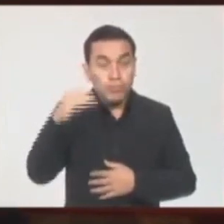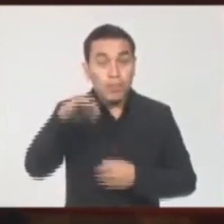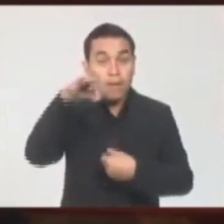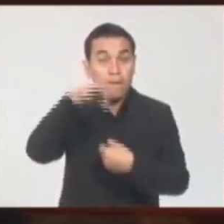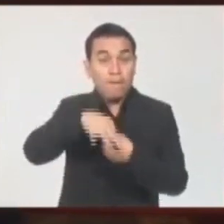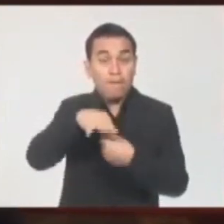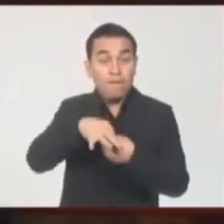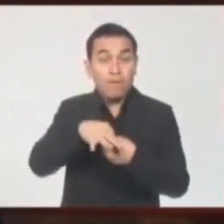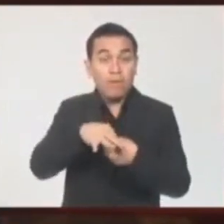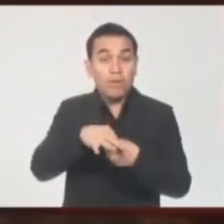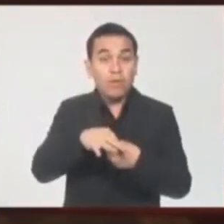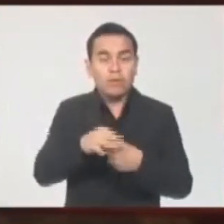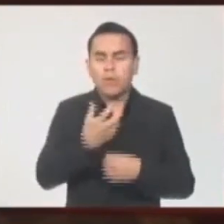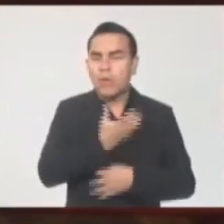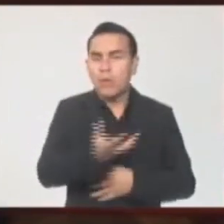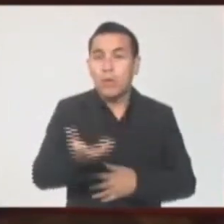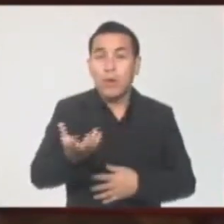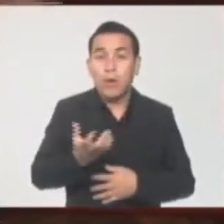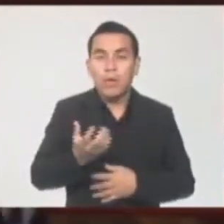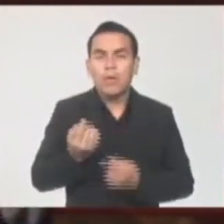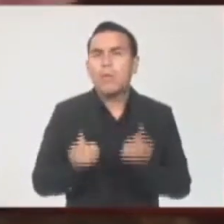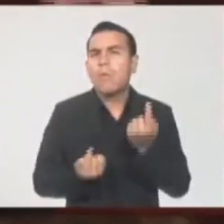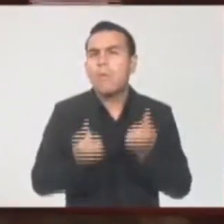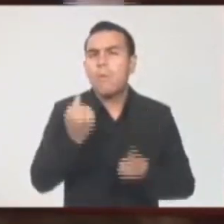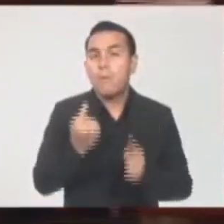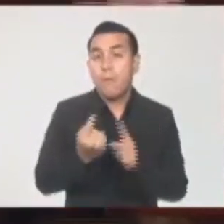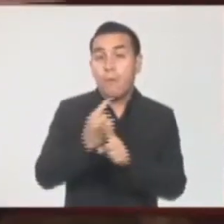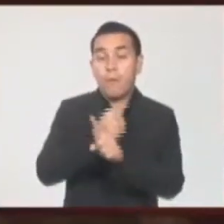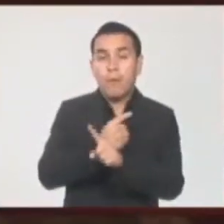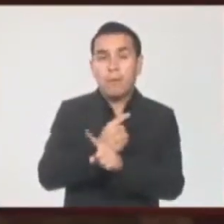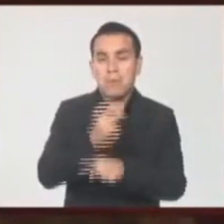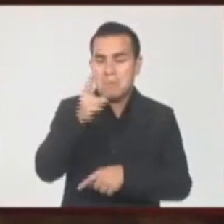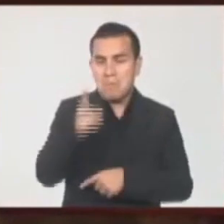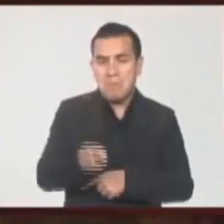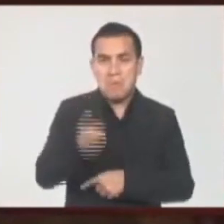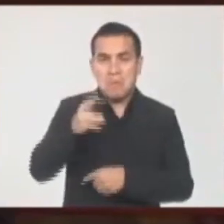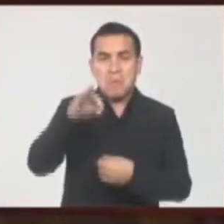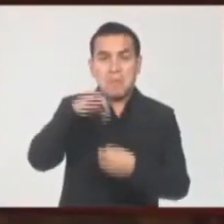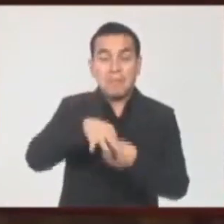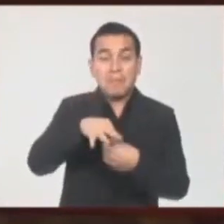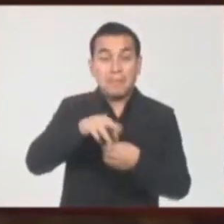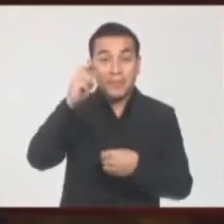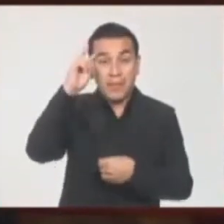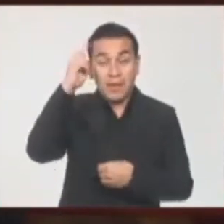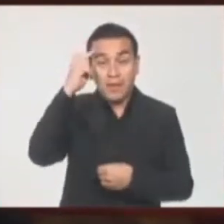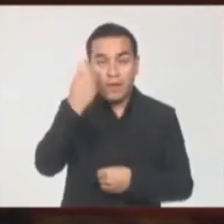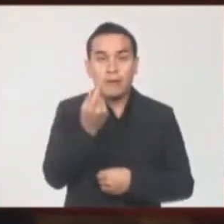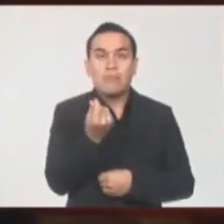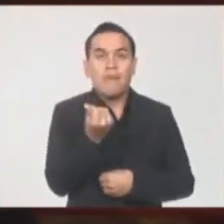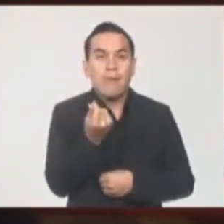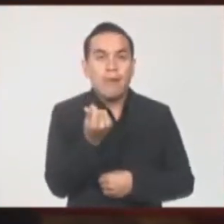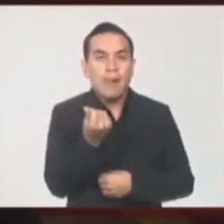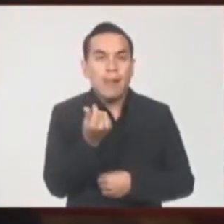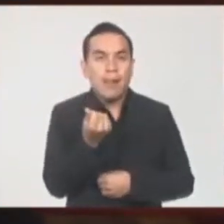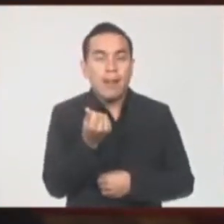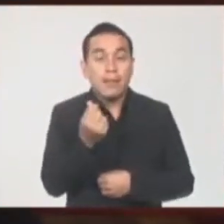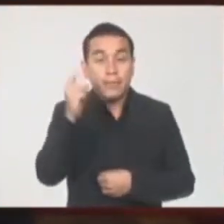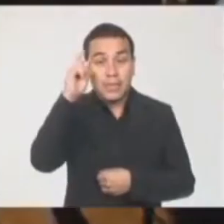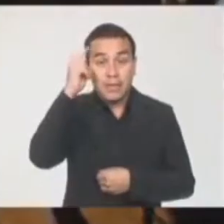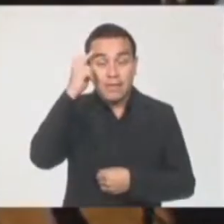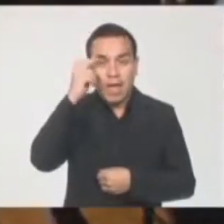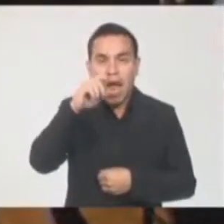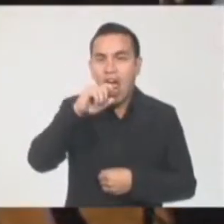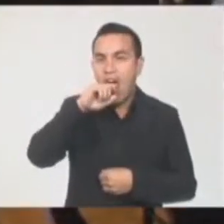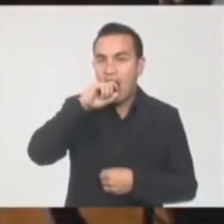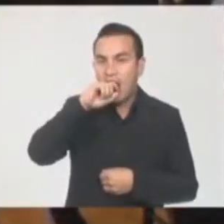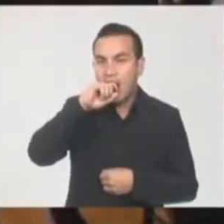elección. A pesar de que lo único que cambiaba en cada evento electoral era el tamaño de la billetera de los que dejaron a nuestro país sumido en la pobreza